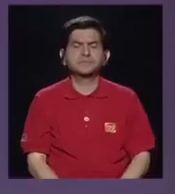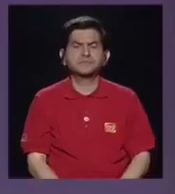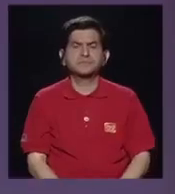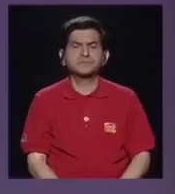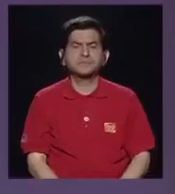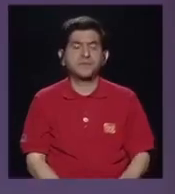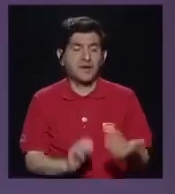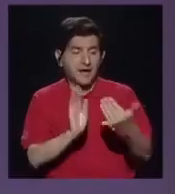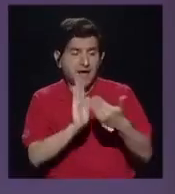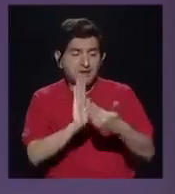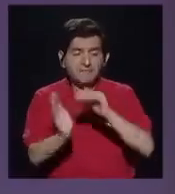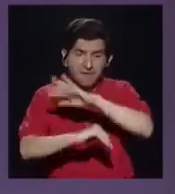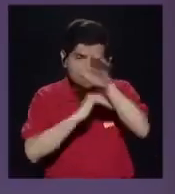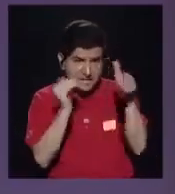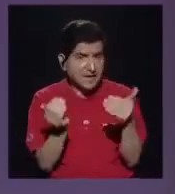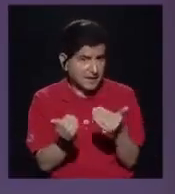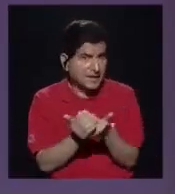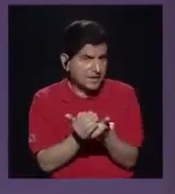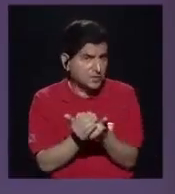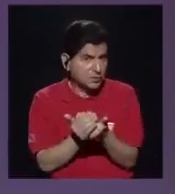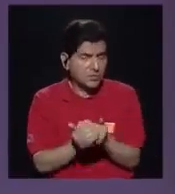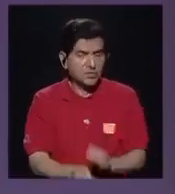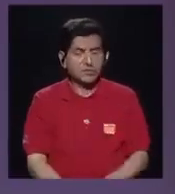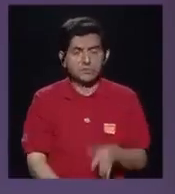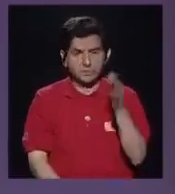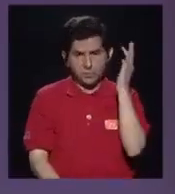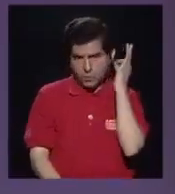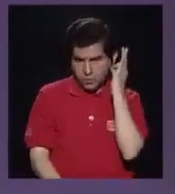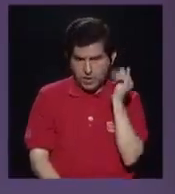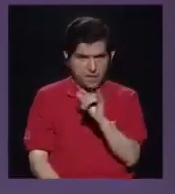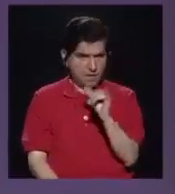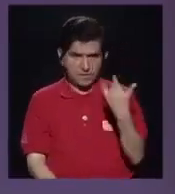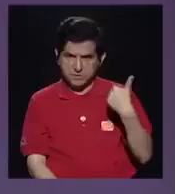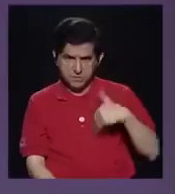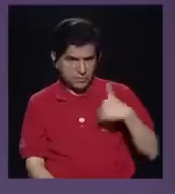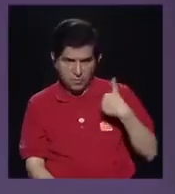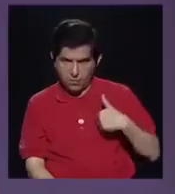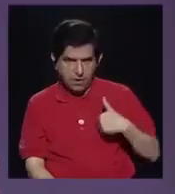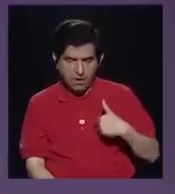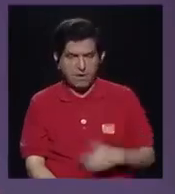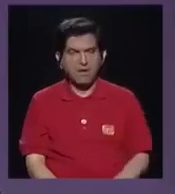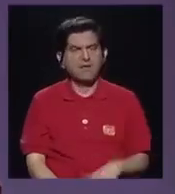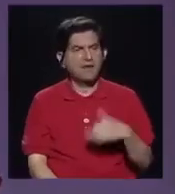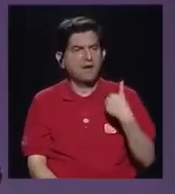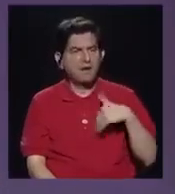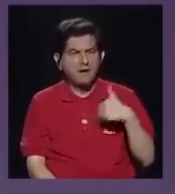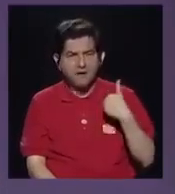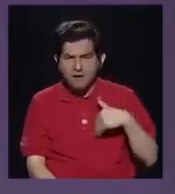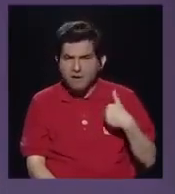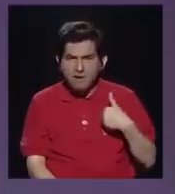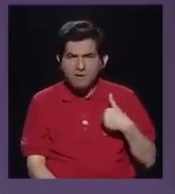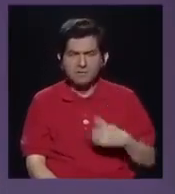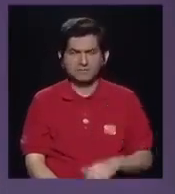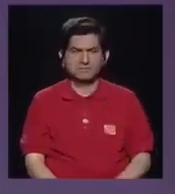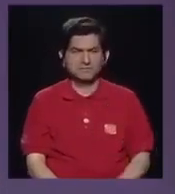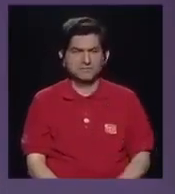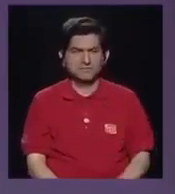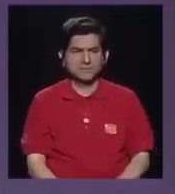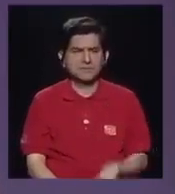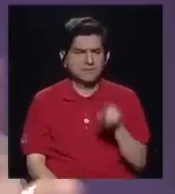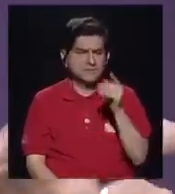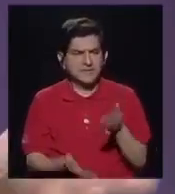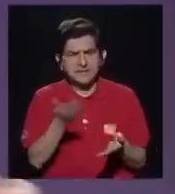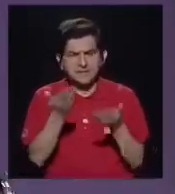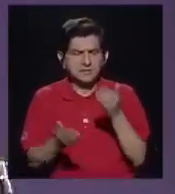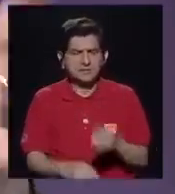nos afecta a todos nos afecta a las mujeres y a los hombres Entonces los hombres son en es algo